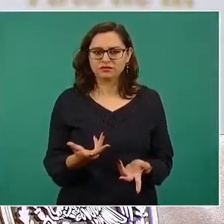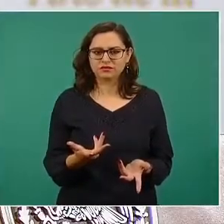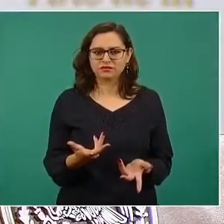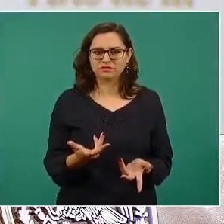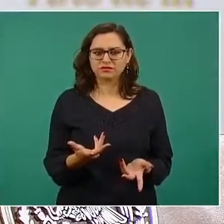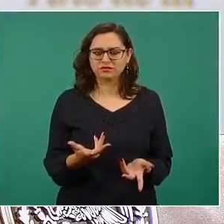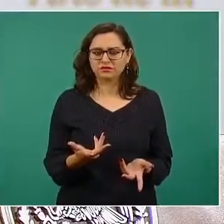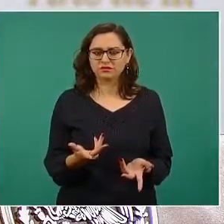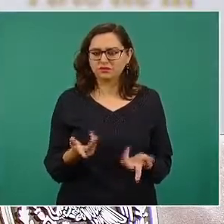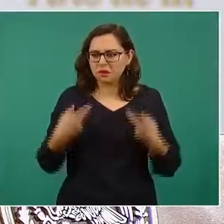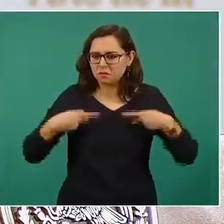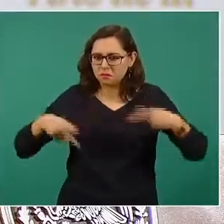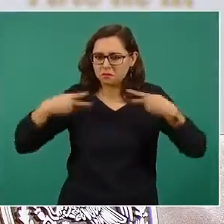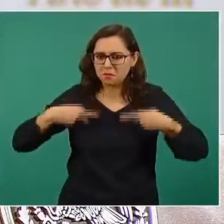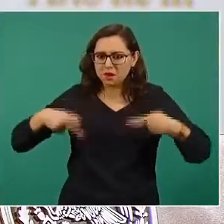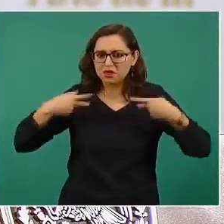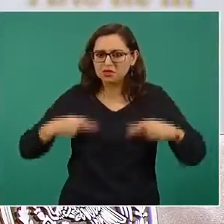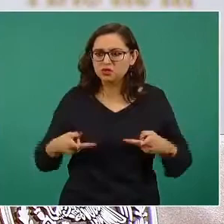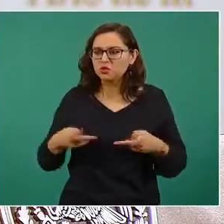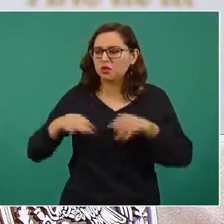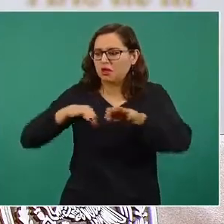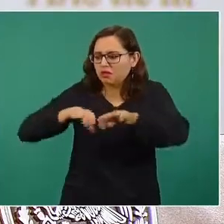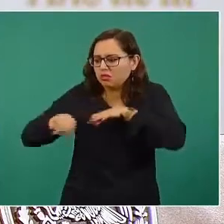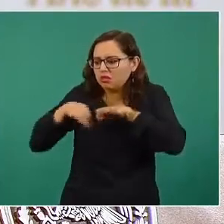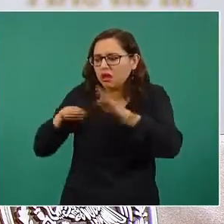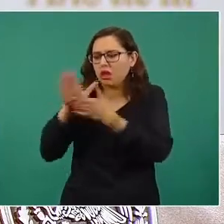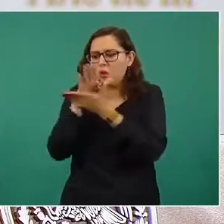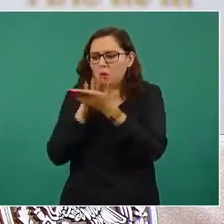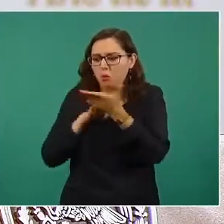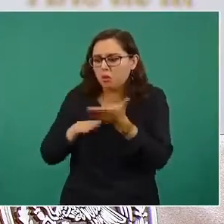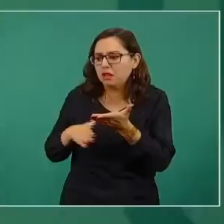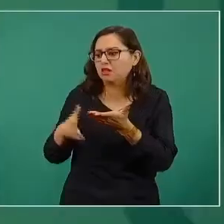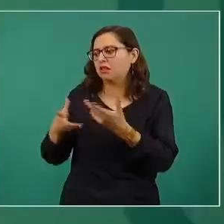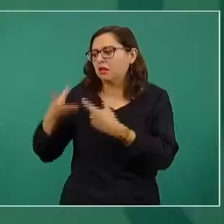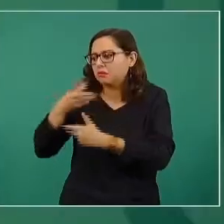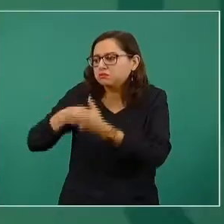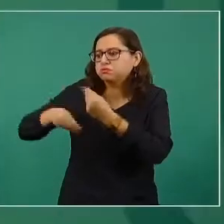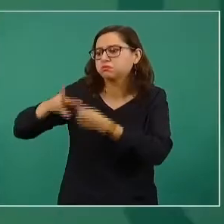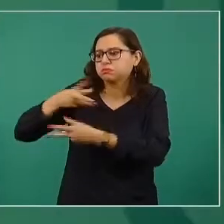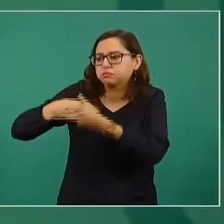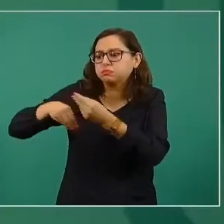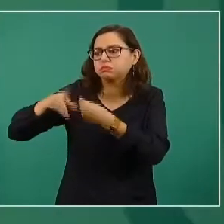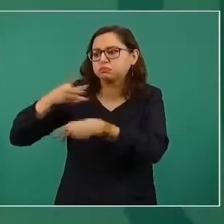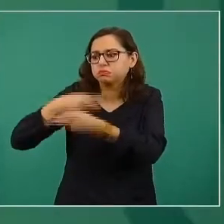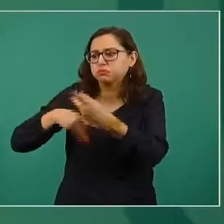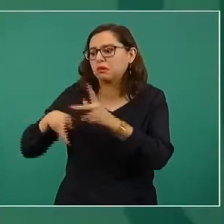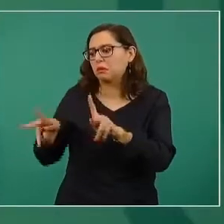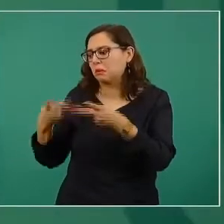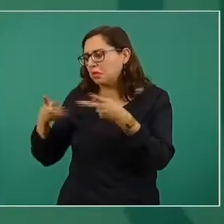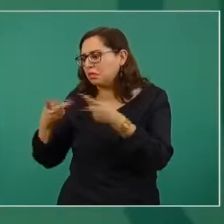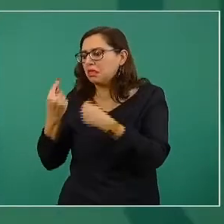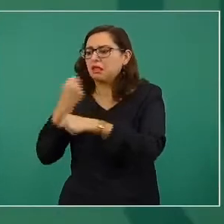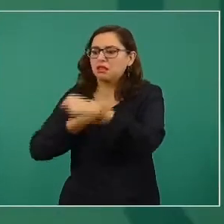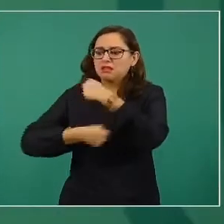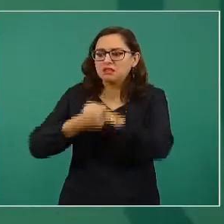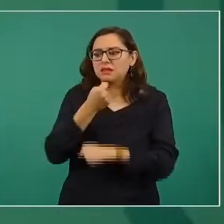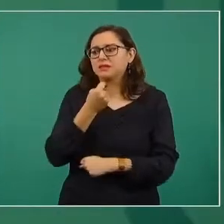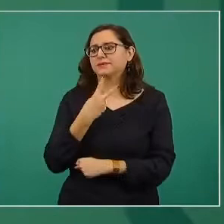apenas y saca sus gastos en una tienda de abarrotes,